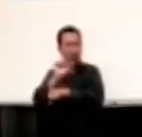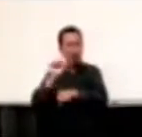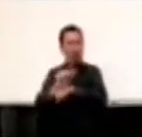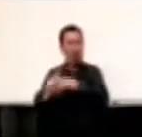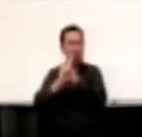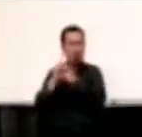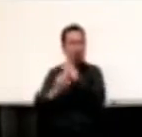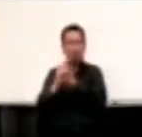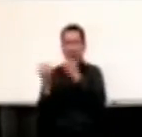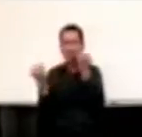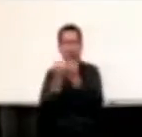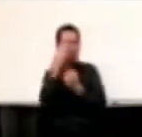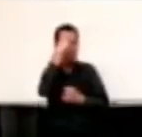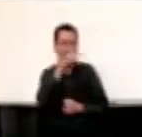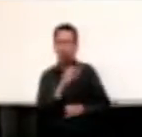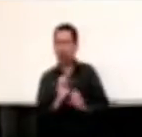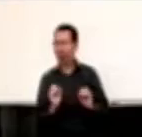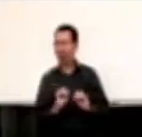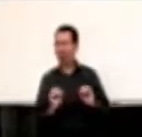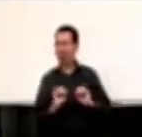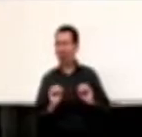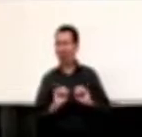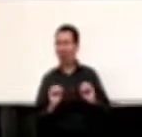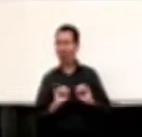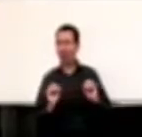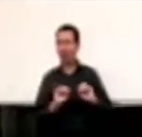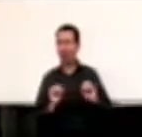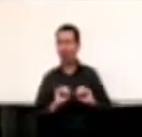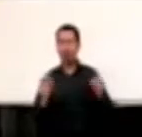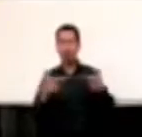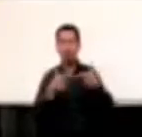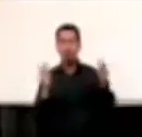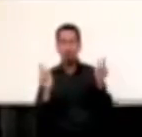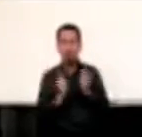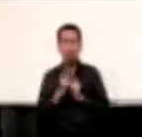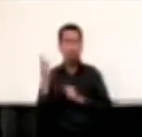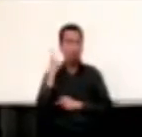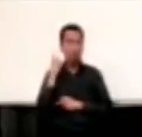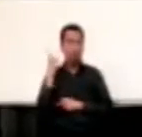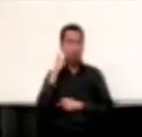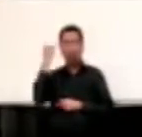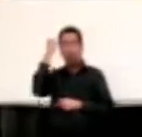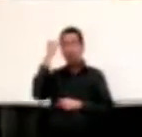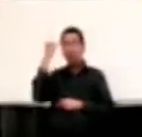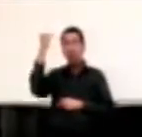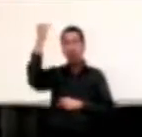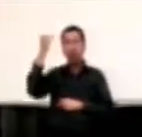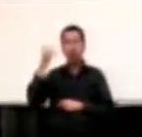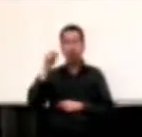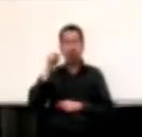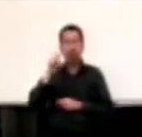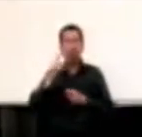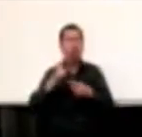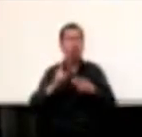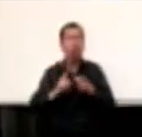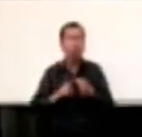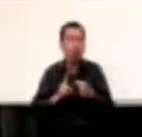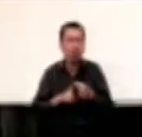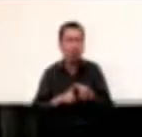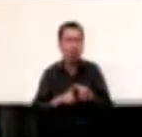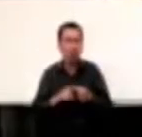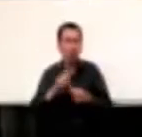verdad es que nos olvidamos también de lo que es muy cierto: los partidos no son una inversión latinoamericana, son una inversión europea, quizás